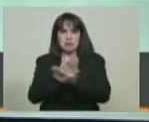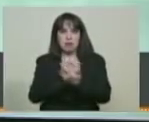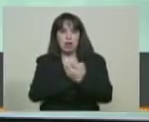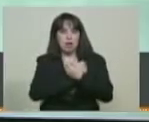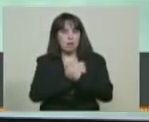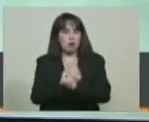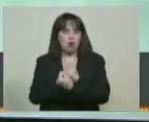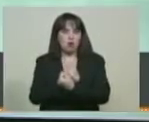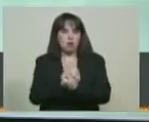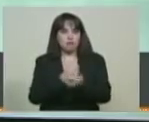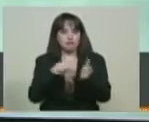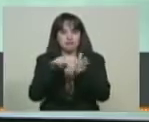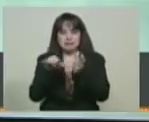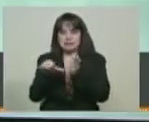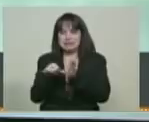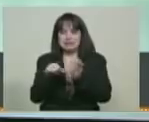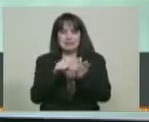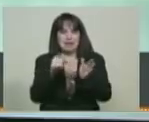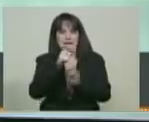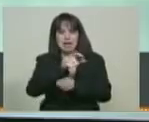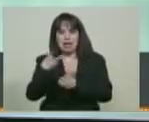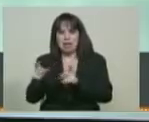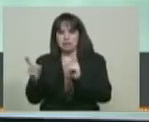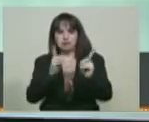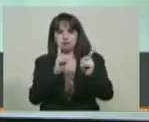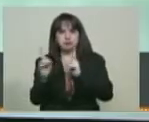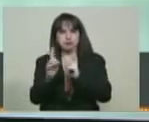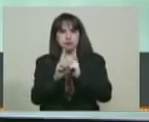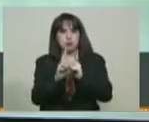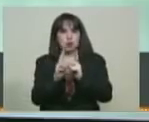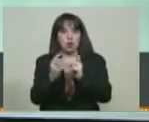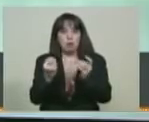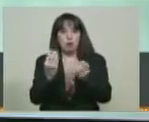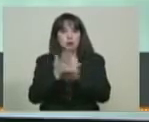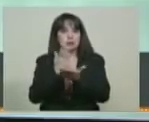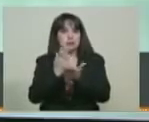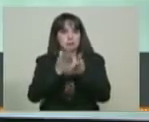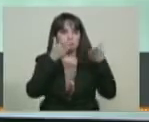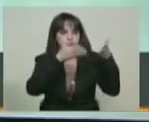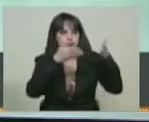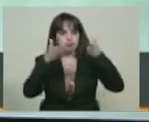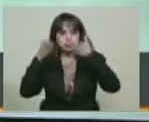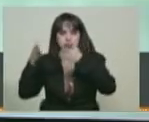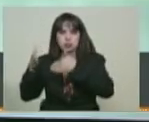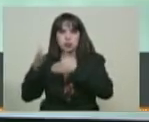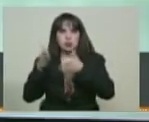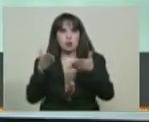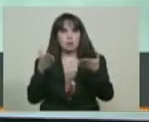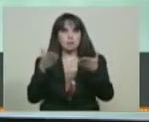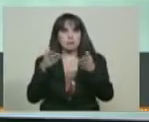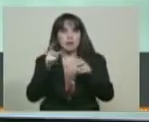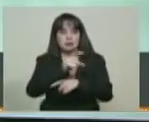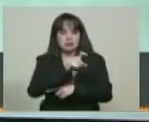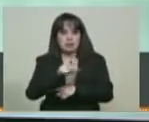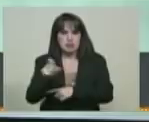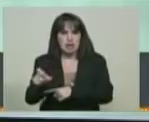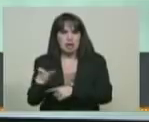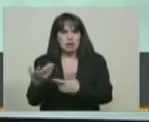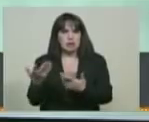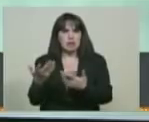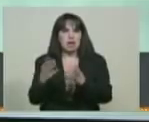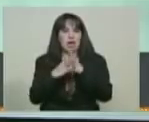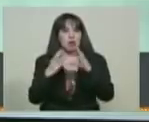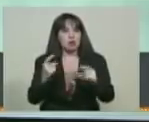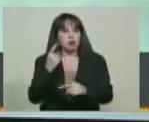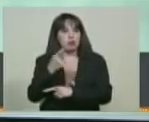tratamiento, cercanía, y orientar a los muchachos y muchachas de la OVE y de la FEBEP a que deben